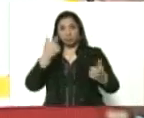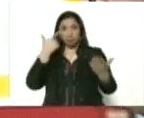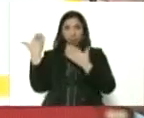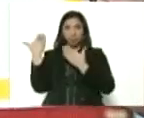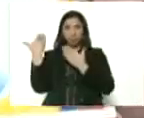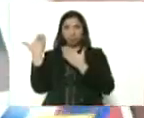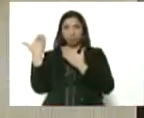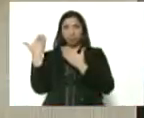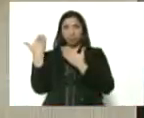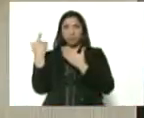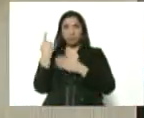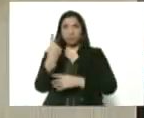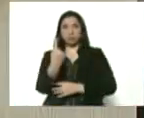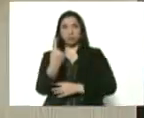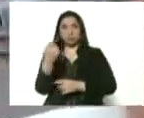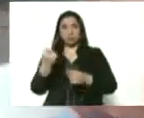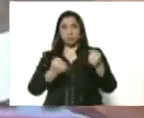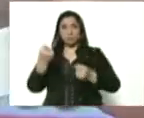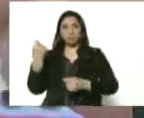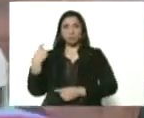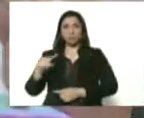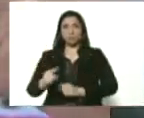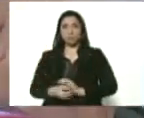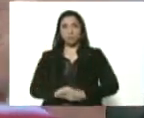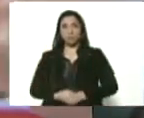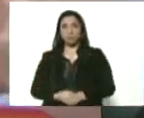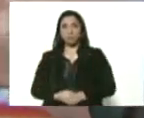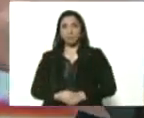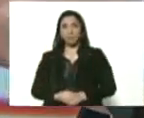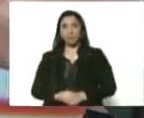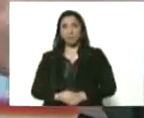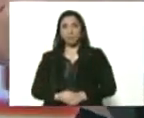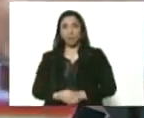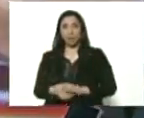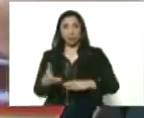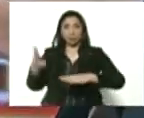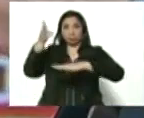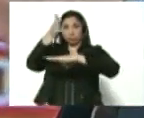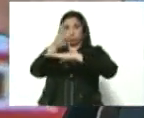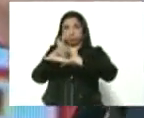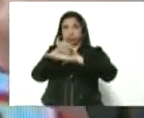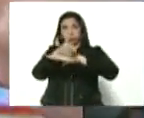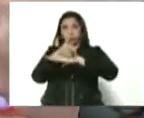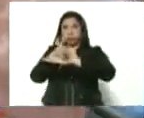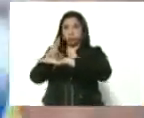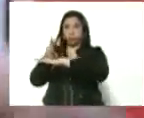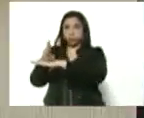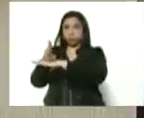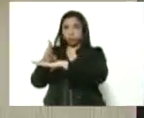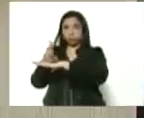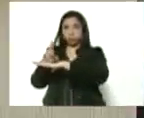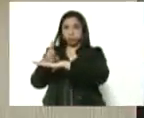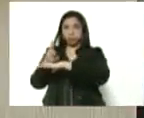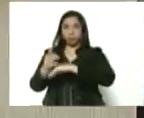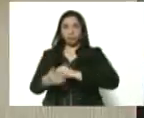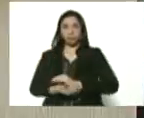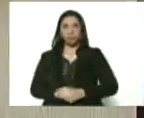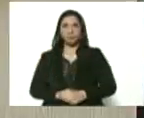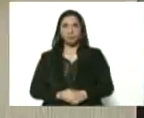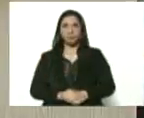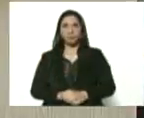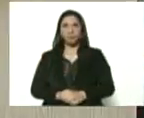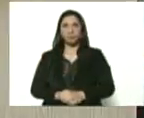El vehículo que uno de los vehículos que se tenían con una ametralladora llamada AFAC en su techo.